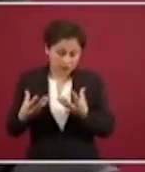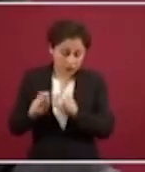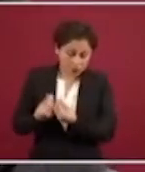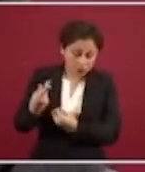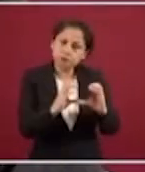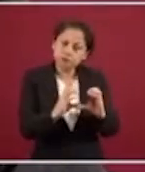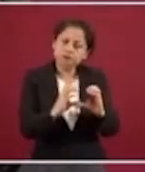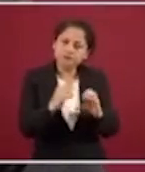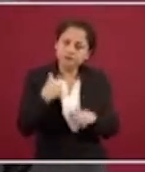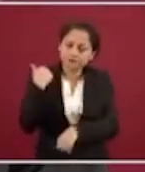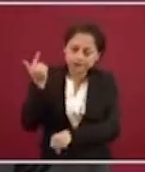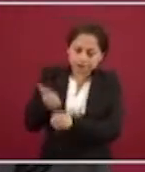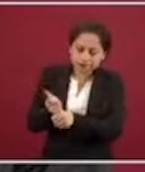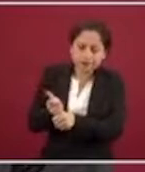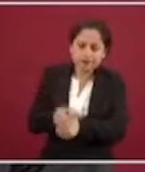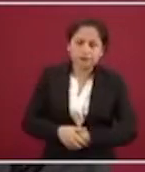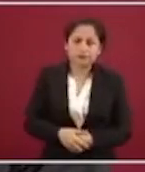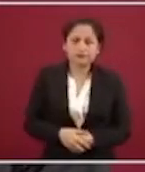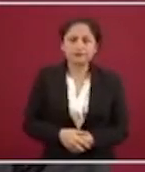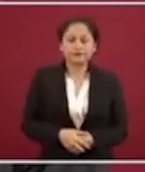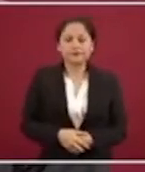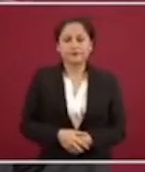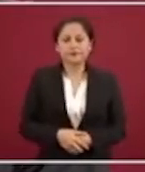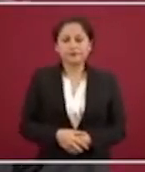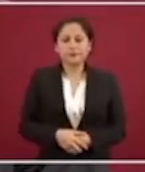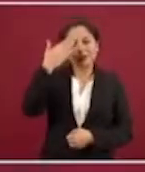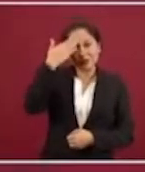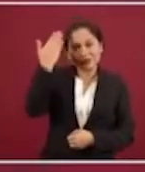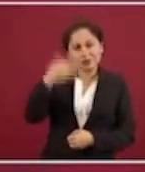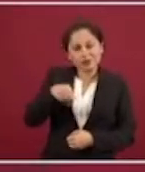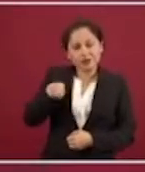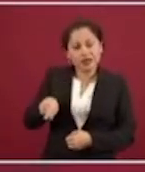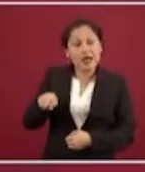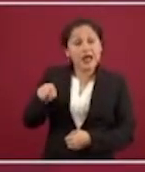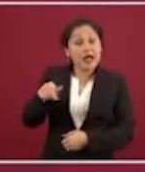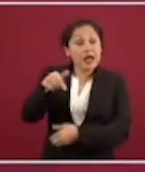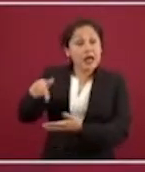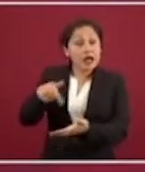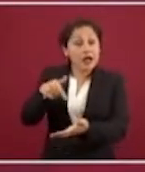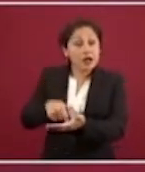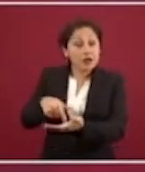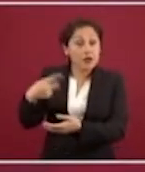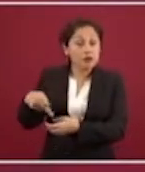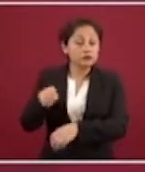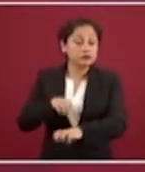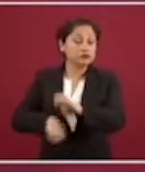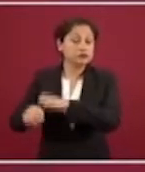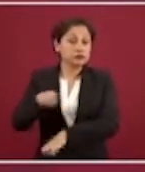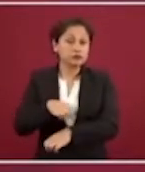trabajadores. Es donde ha habido menos despido. Estamos hablando de la economía